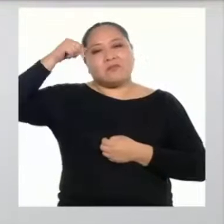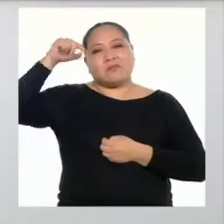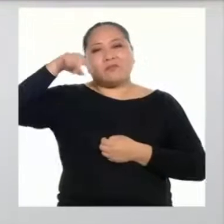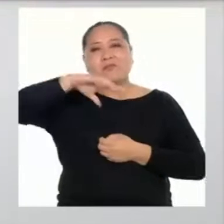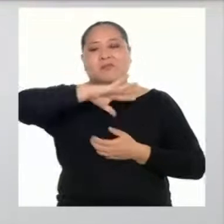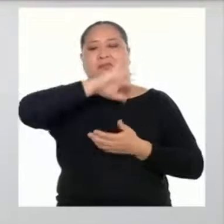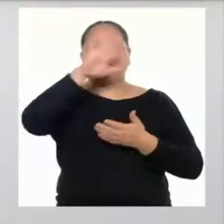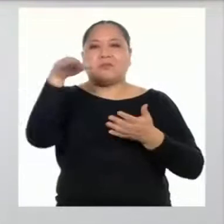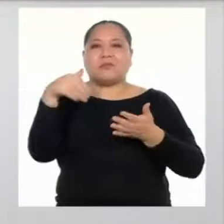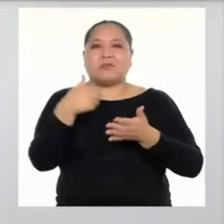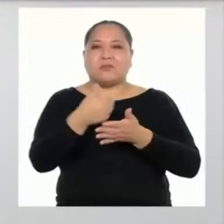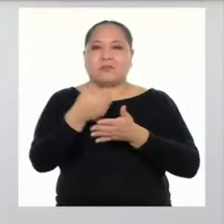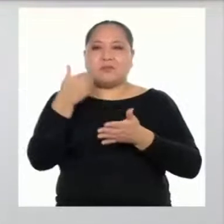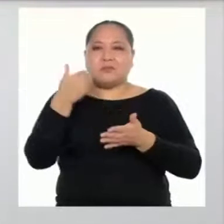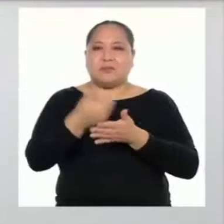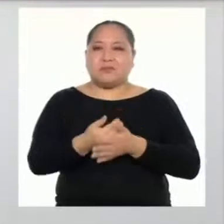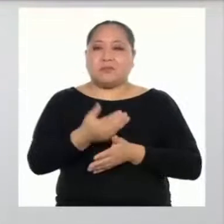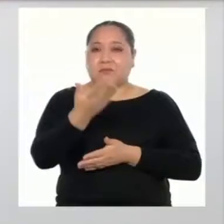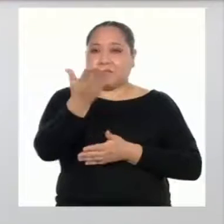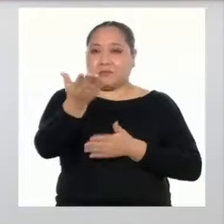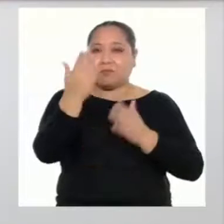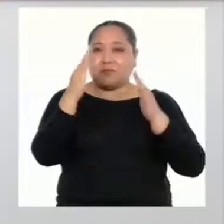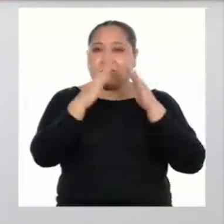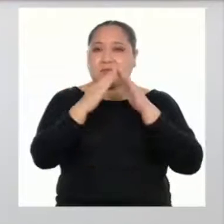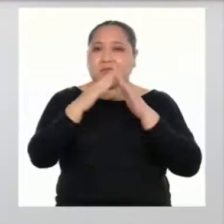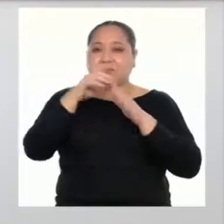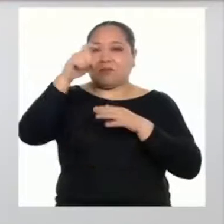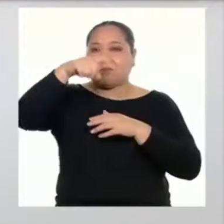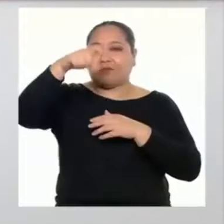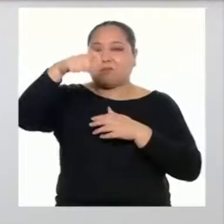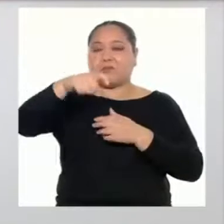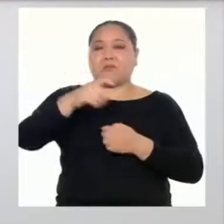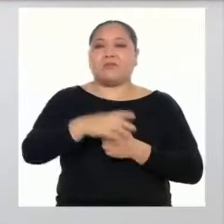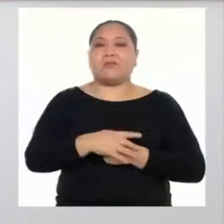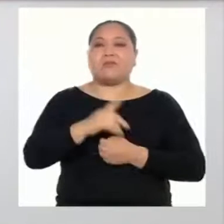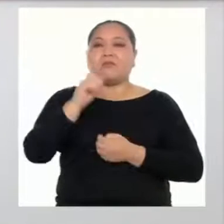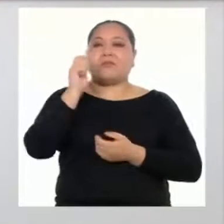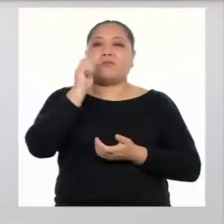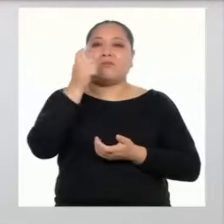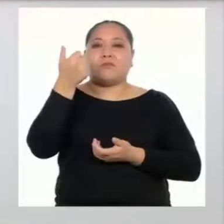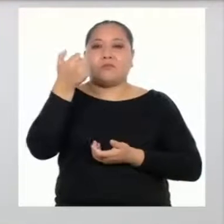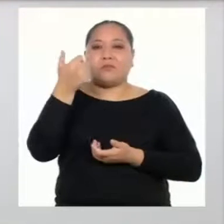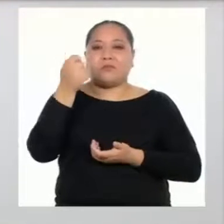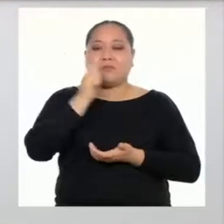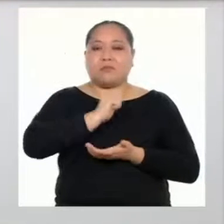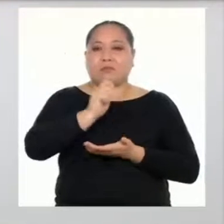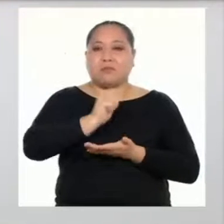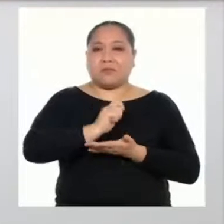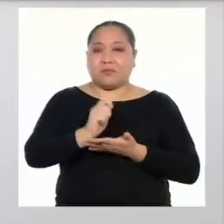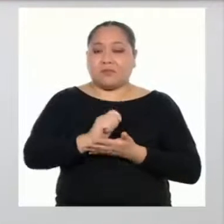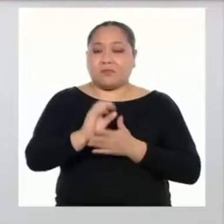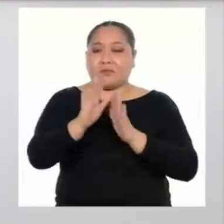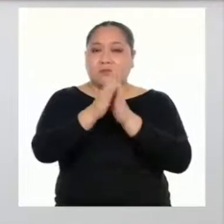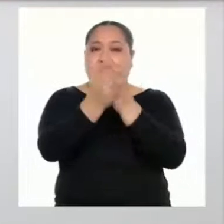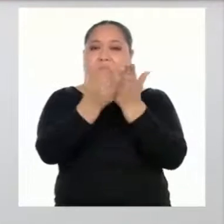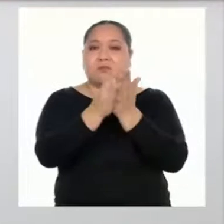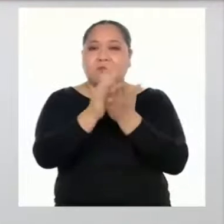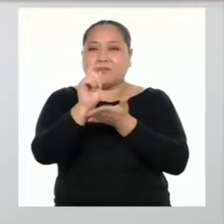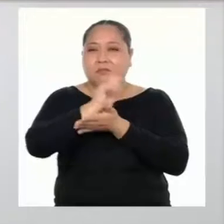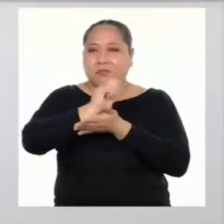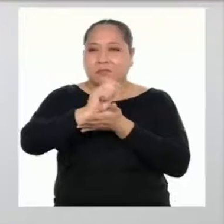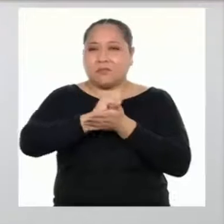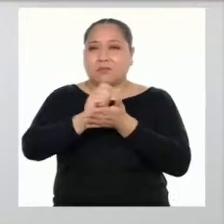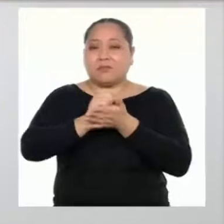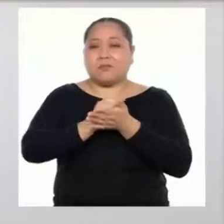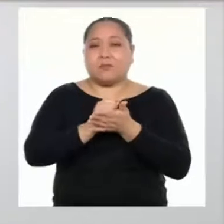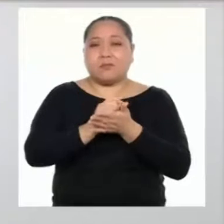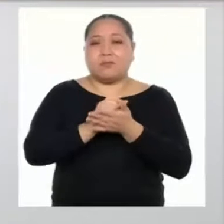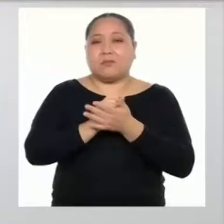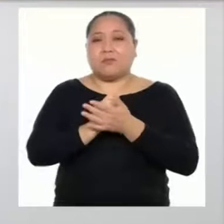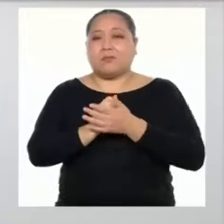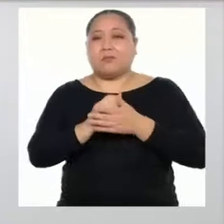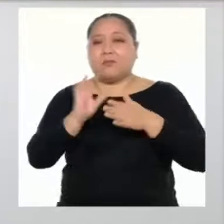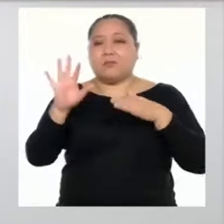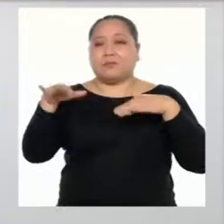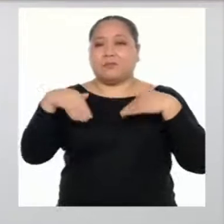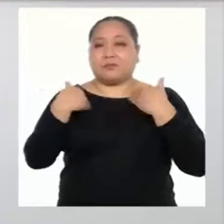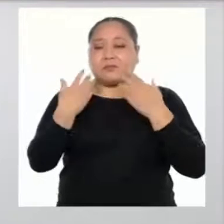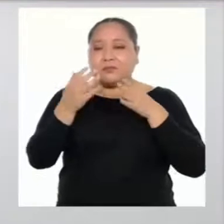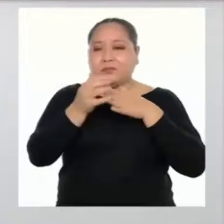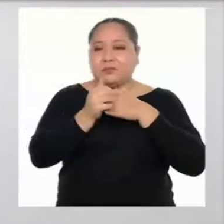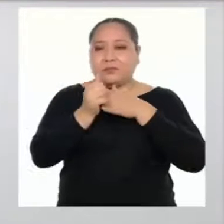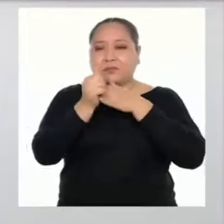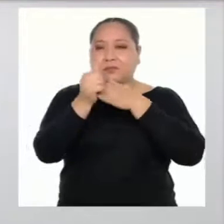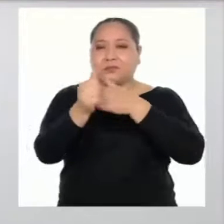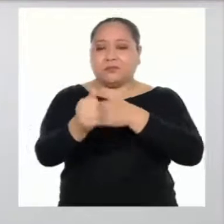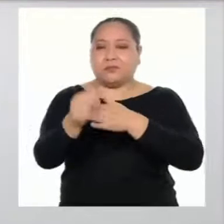recordemos a todas y todos en casa tener a la mano un lapicero y un cuaderno para tomar apuntes, para que